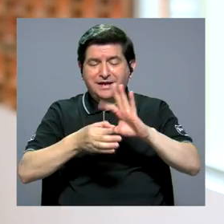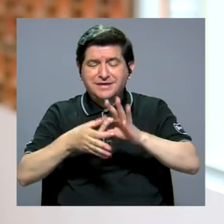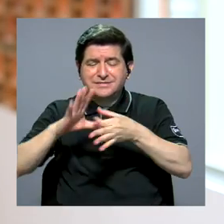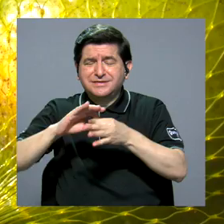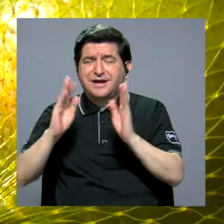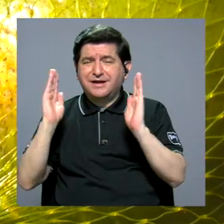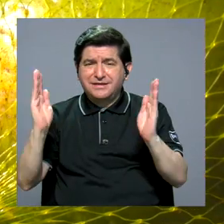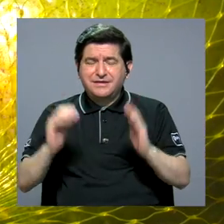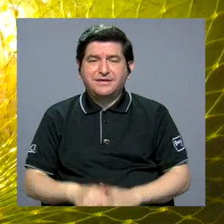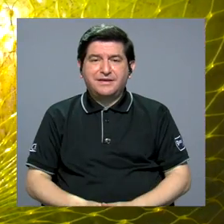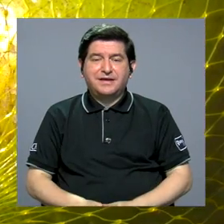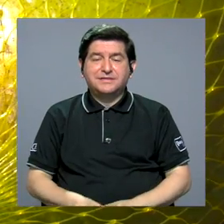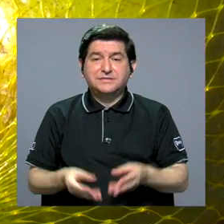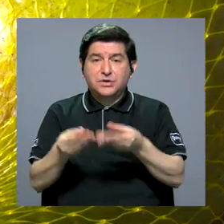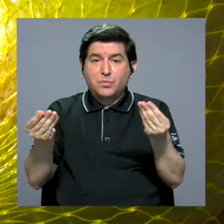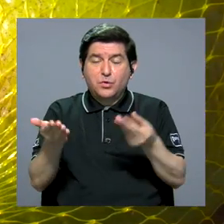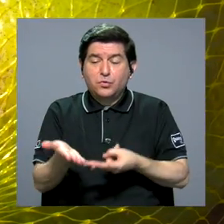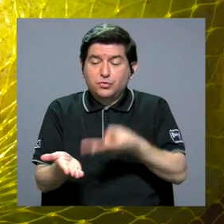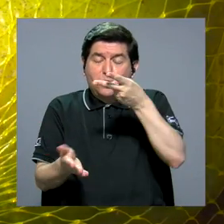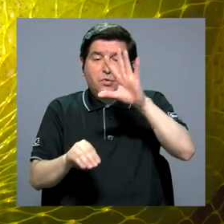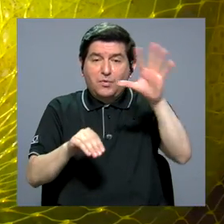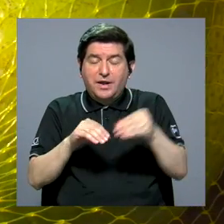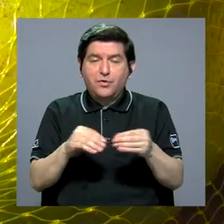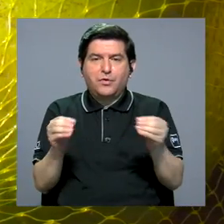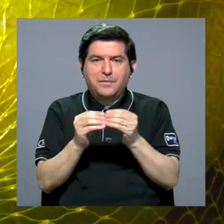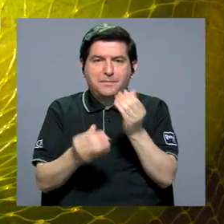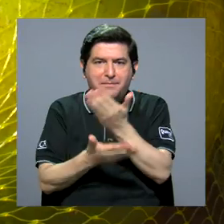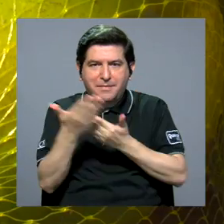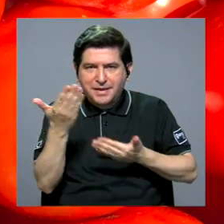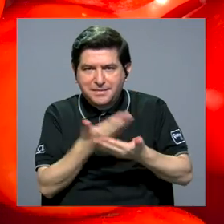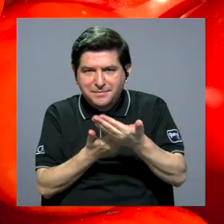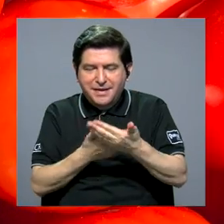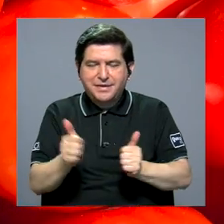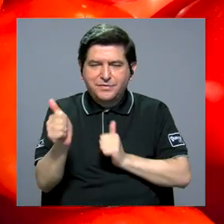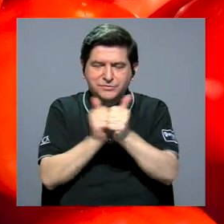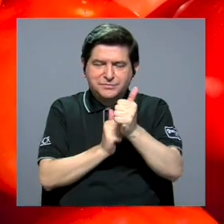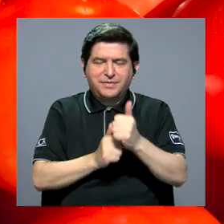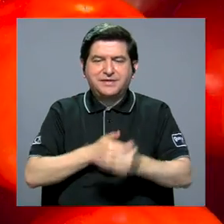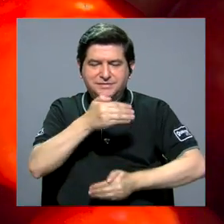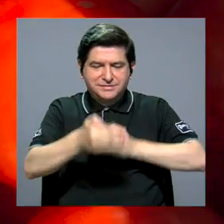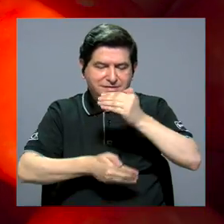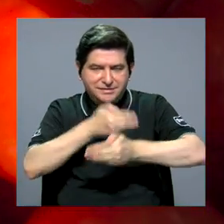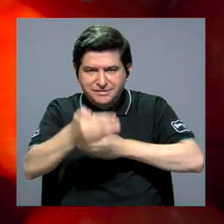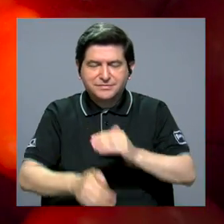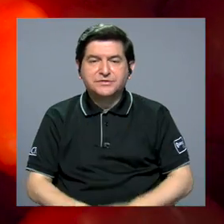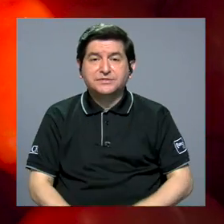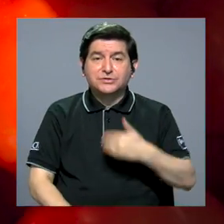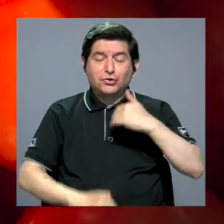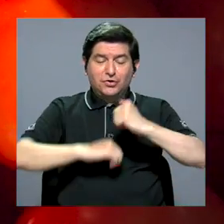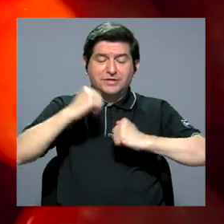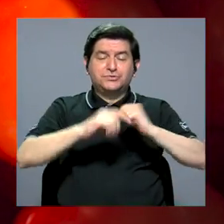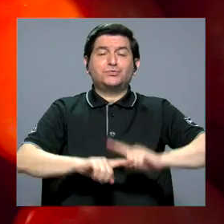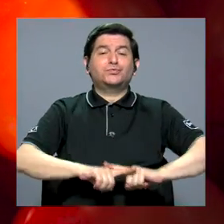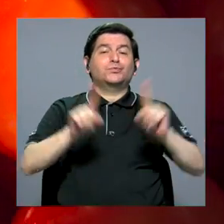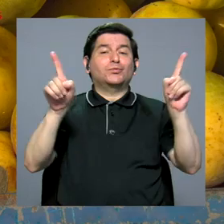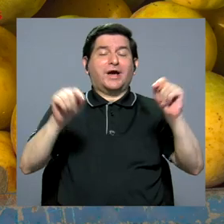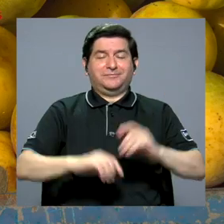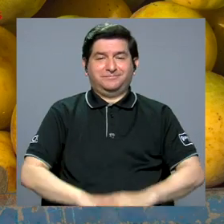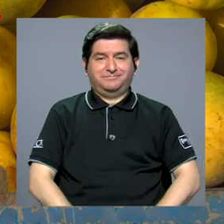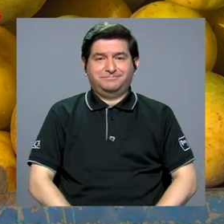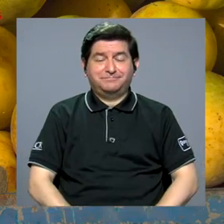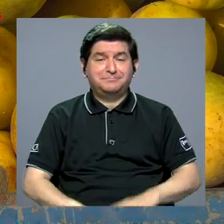en las cuales el producto por valor agregado, que pasa por más manos, digamos, a lo largo de una cadena productiva, entonces tiene una estructura